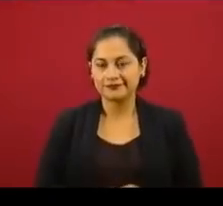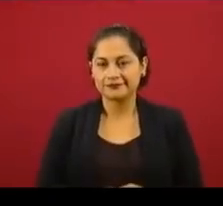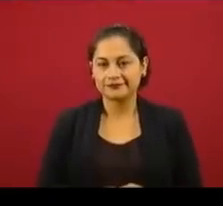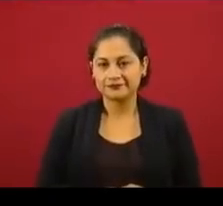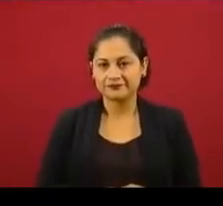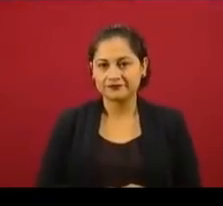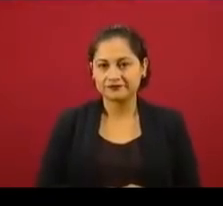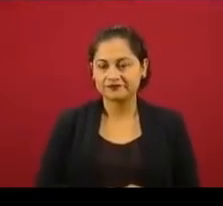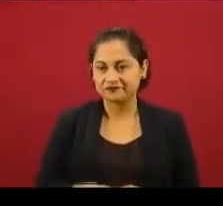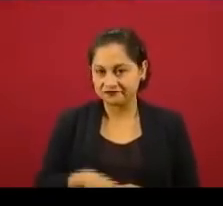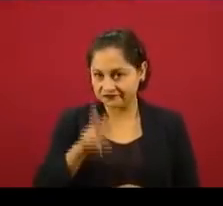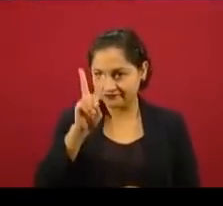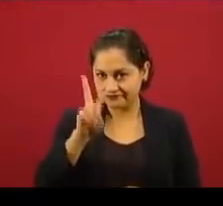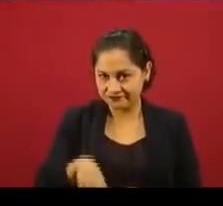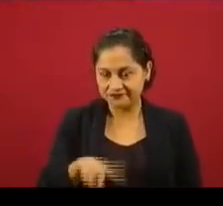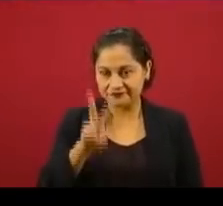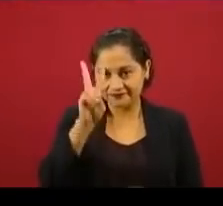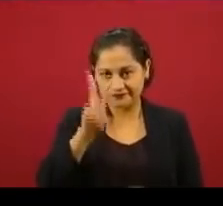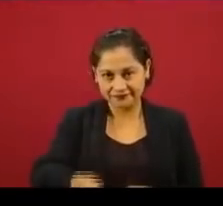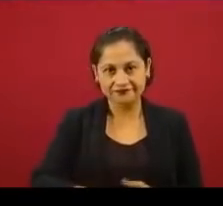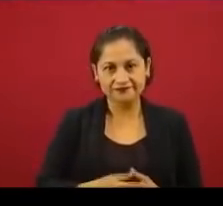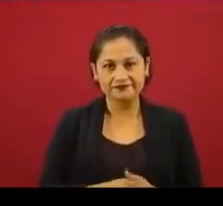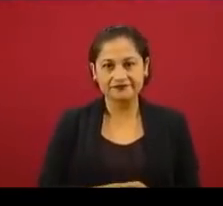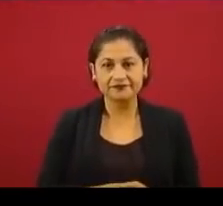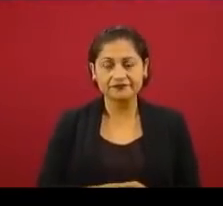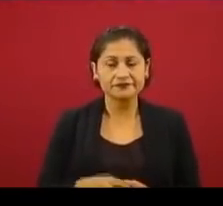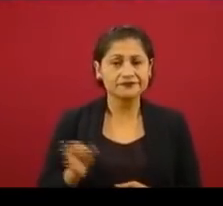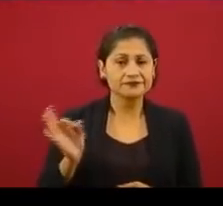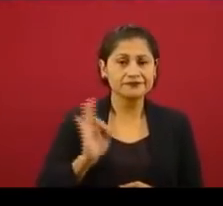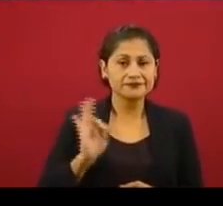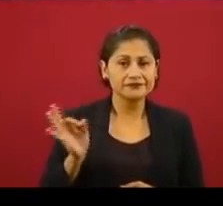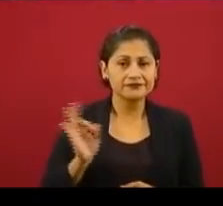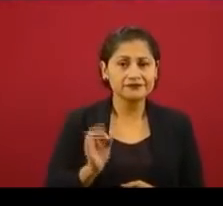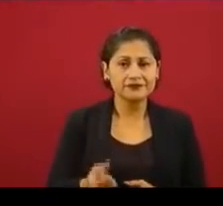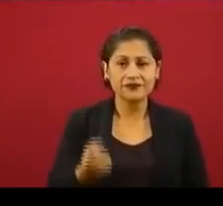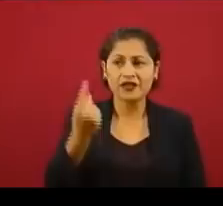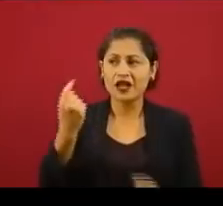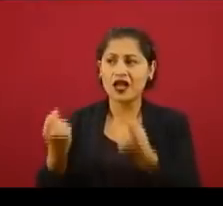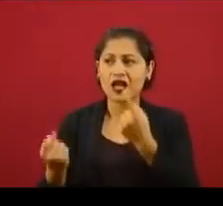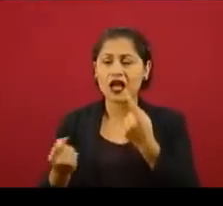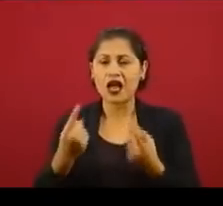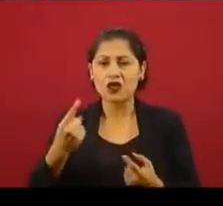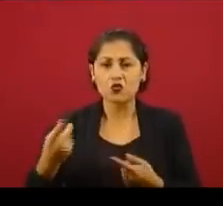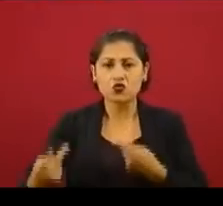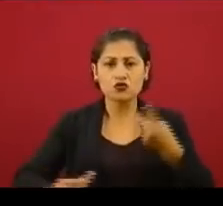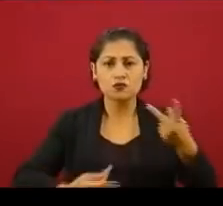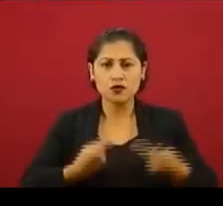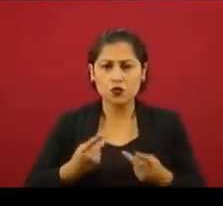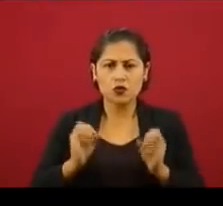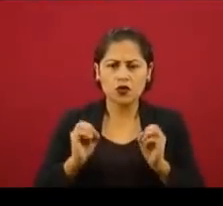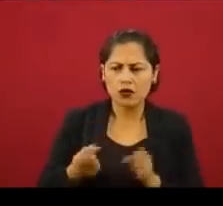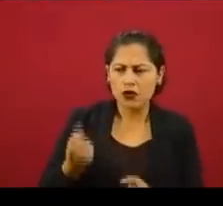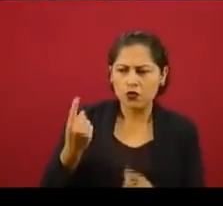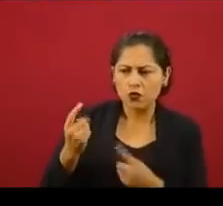Sin duda, si preguntan cómo lo hicieron, o los que tienen dudas,